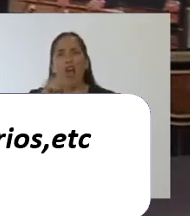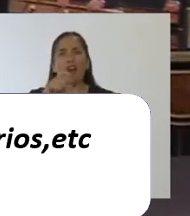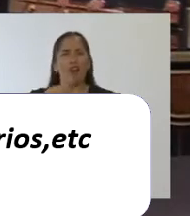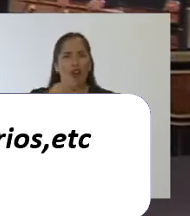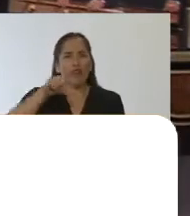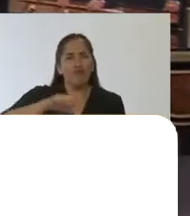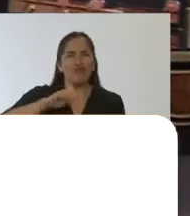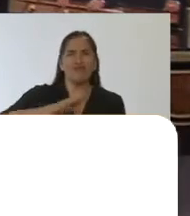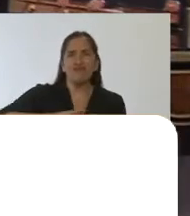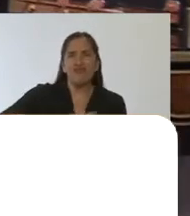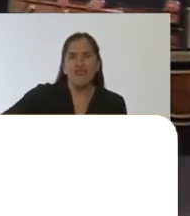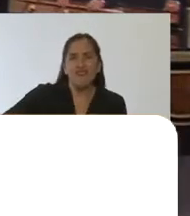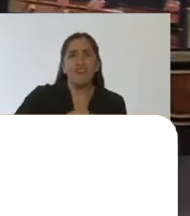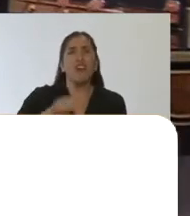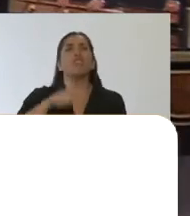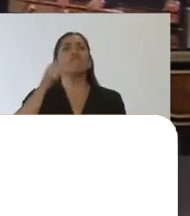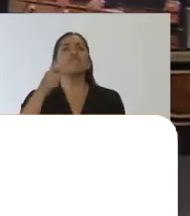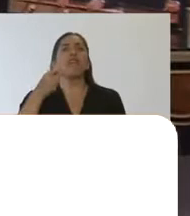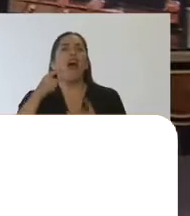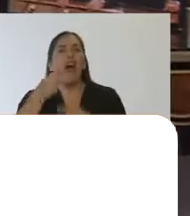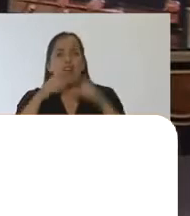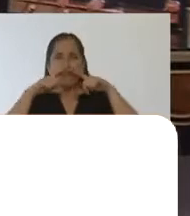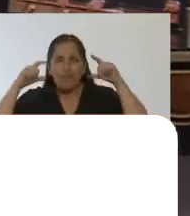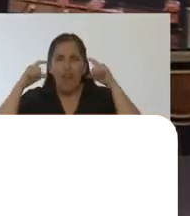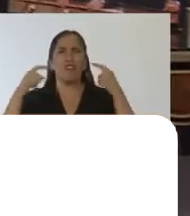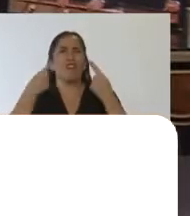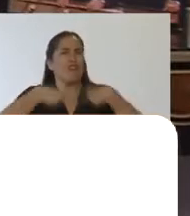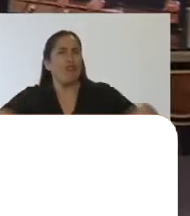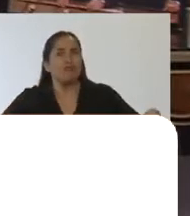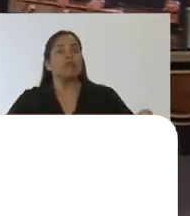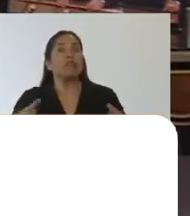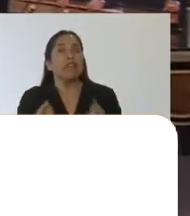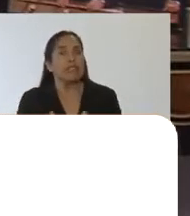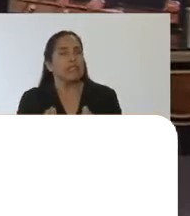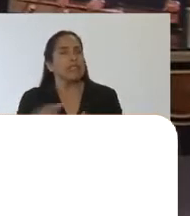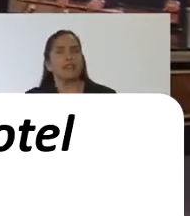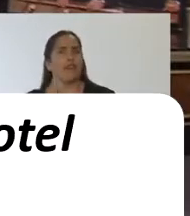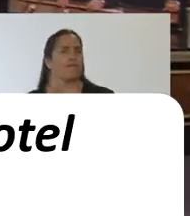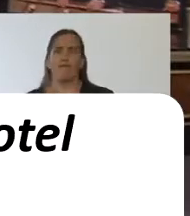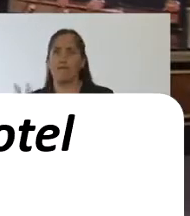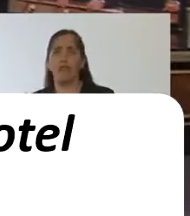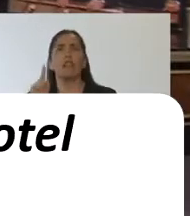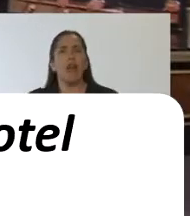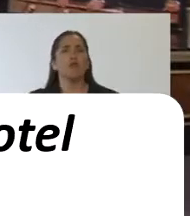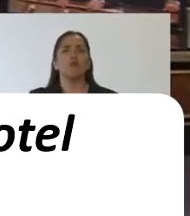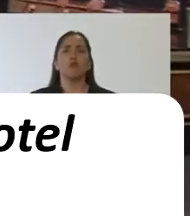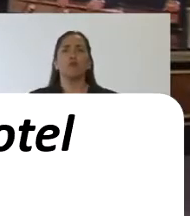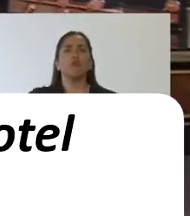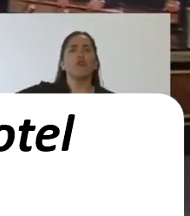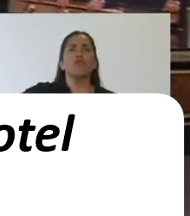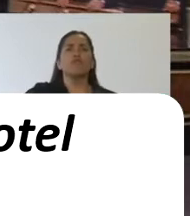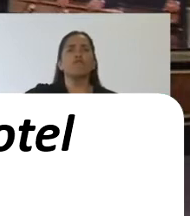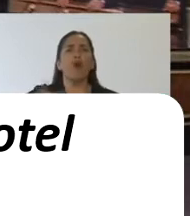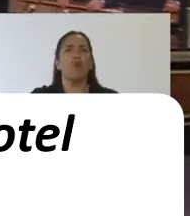barbijos y otros insumos críticos. También permite disponer la suspensión preventiva de espectáculos y el cierre de espacios